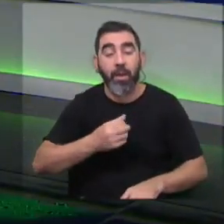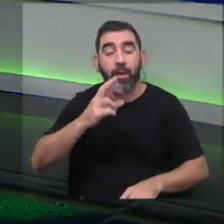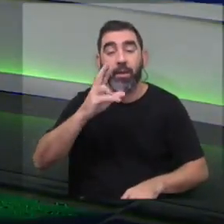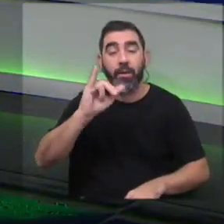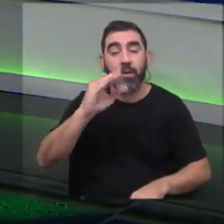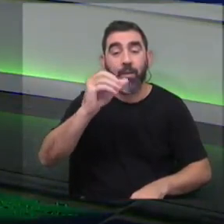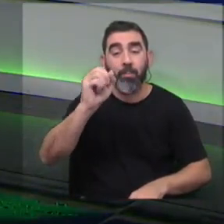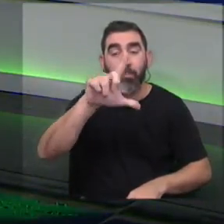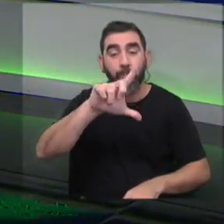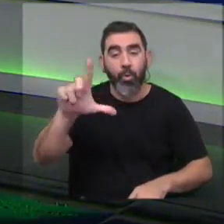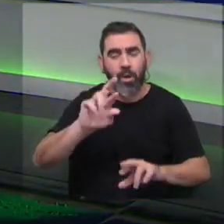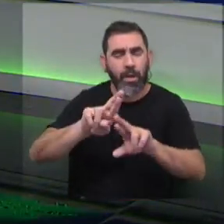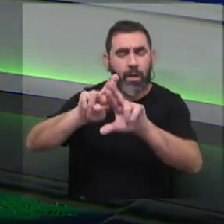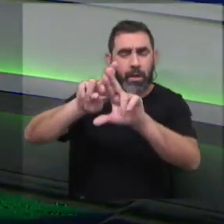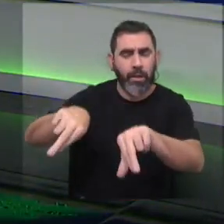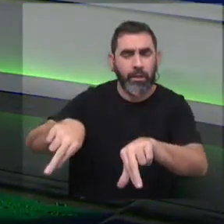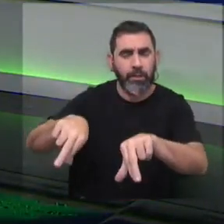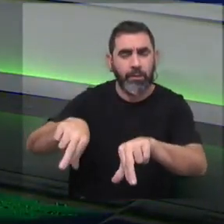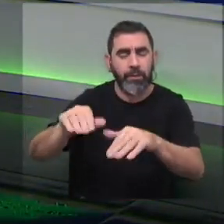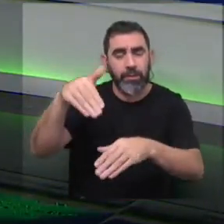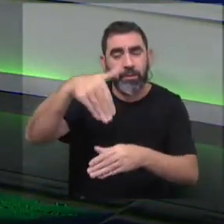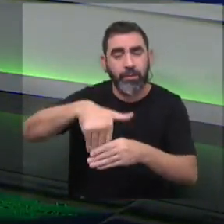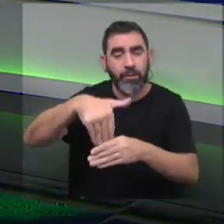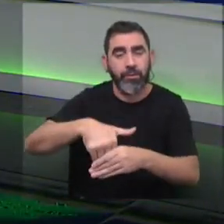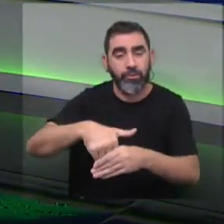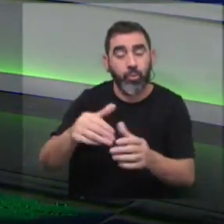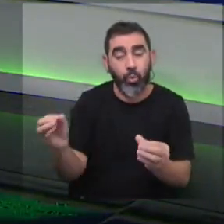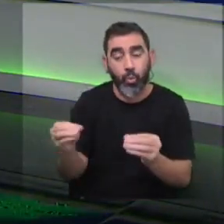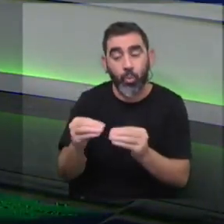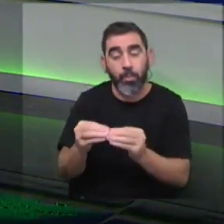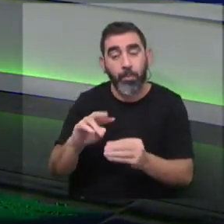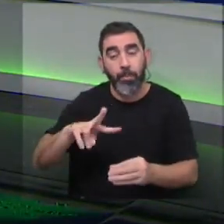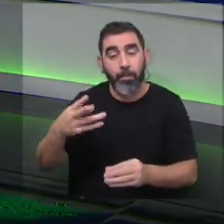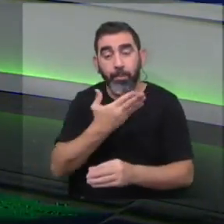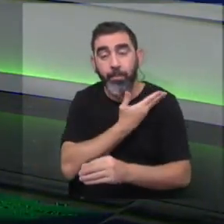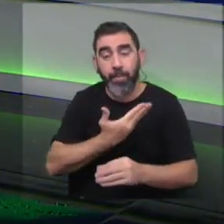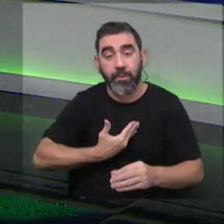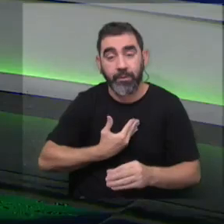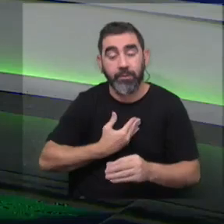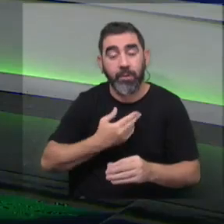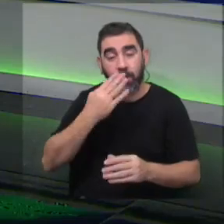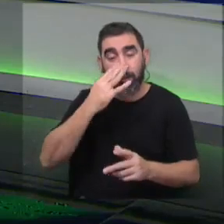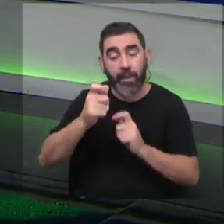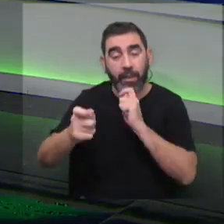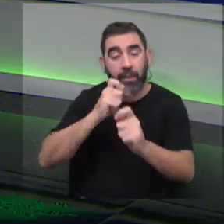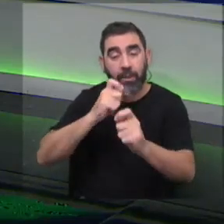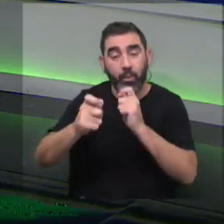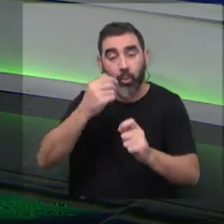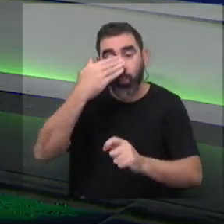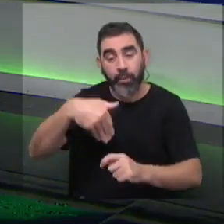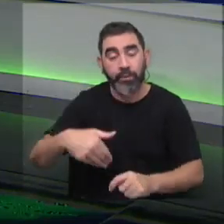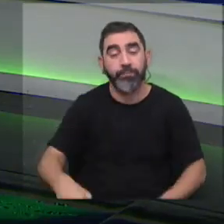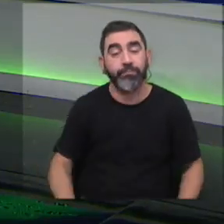ripol recibe el rechazo más alto entre sus votantes como compañera de fórmula de Álvaro Delgado esto según una nueva encuesta de la consultora